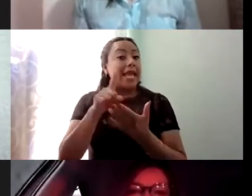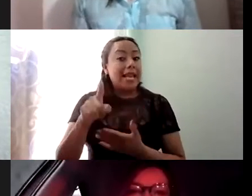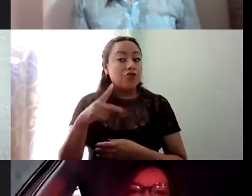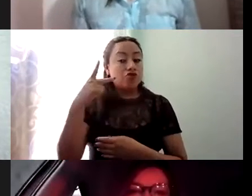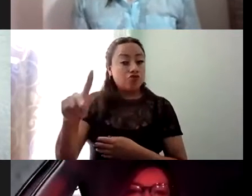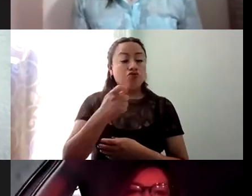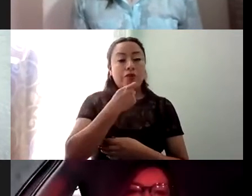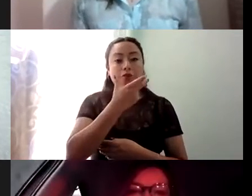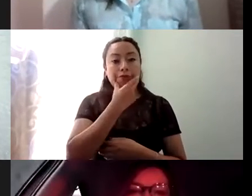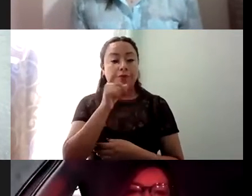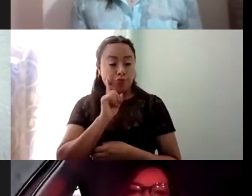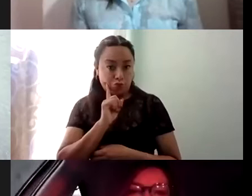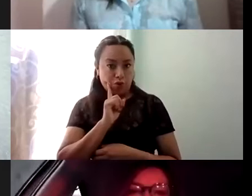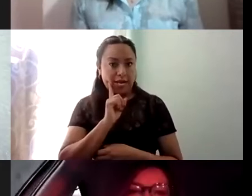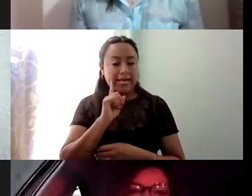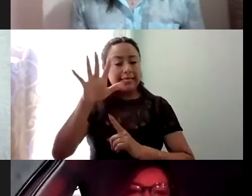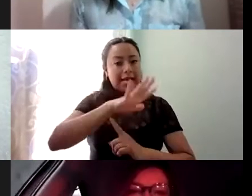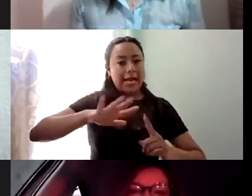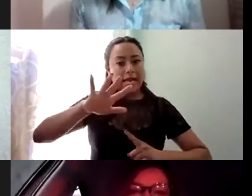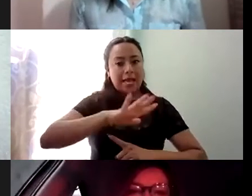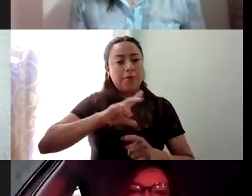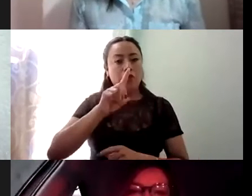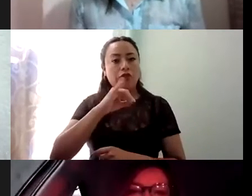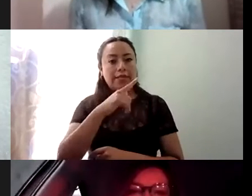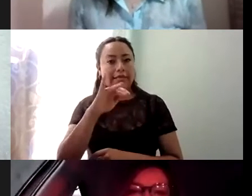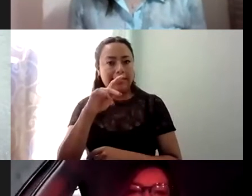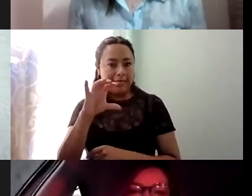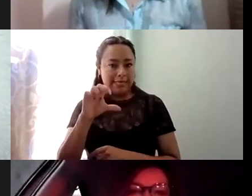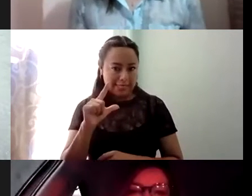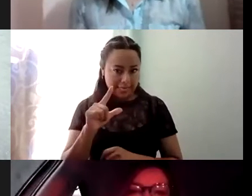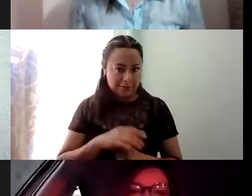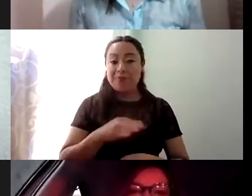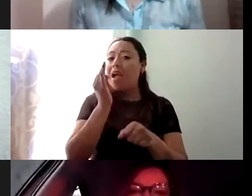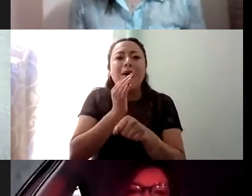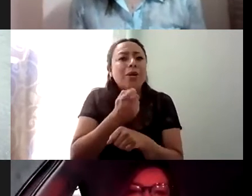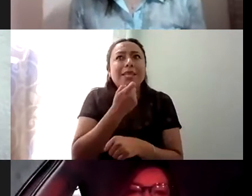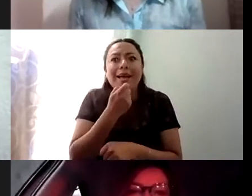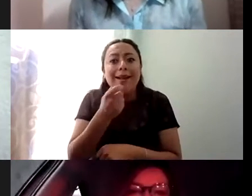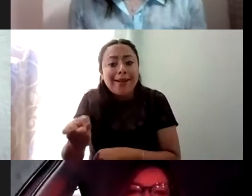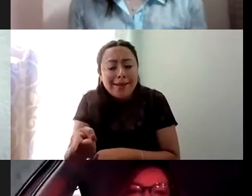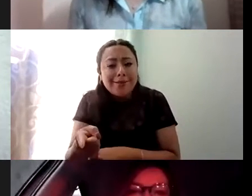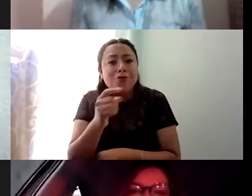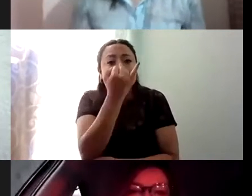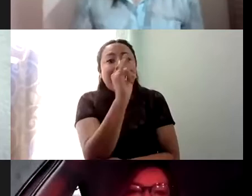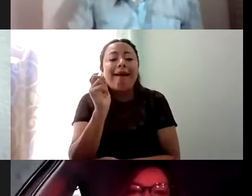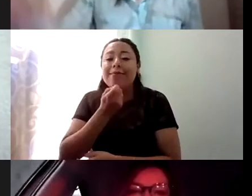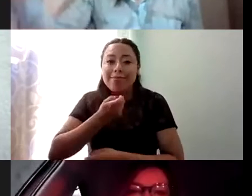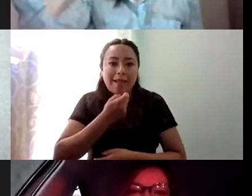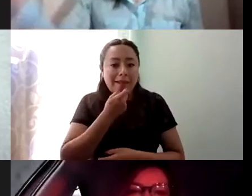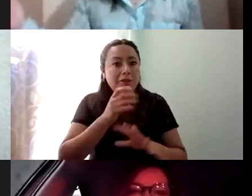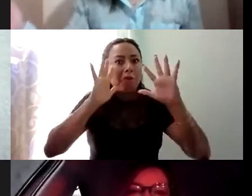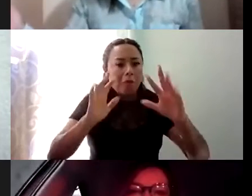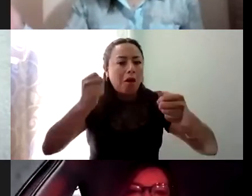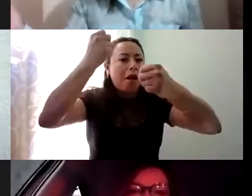Actualmente ya tenemos a los niños desde el kinder tomando clases en línea. O sea, tenemos niños y niñas muy pequeñitos hasta ya todos los